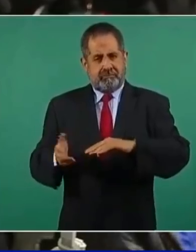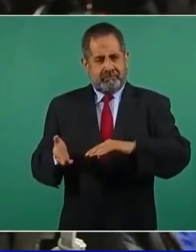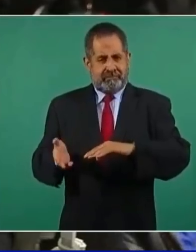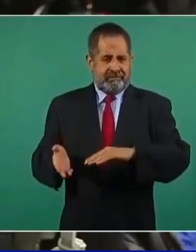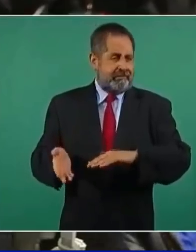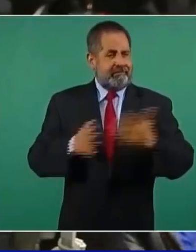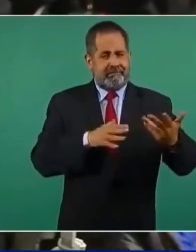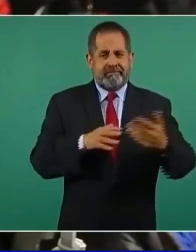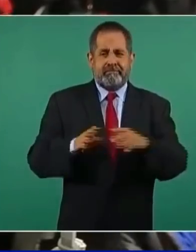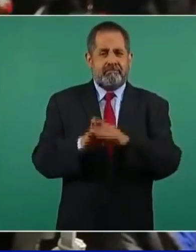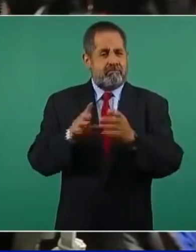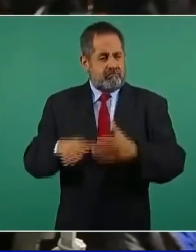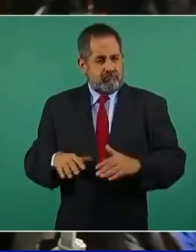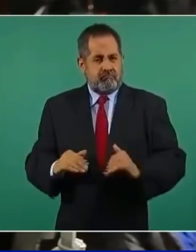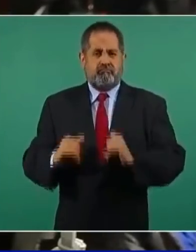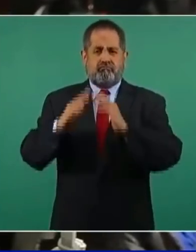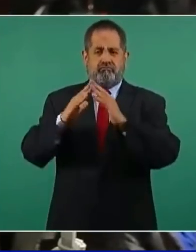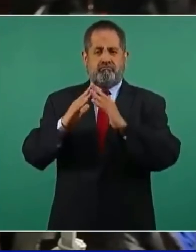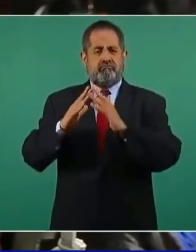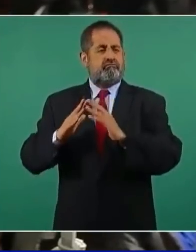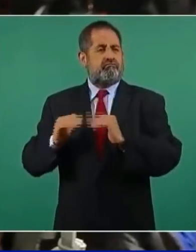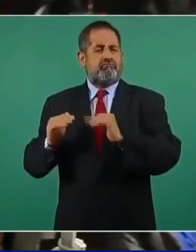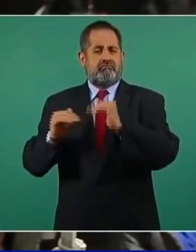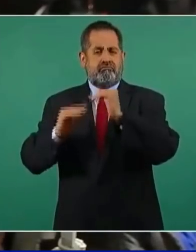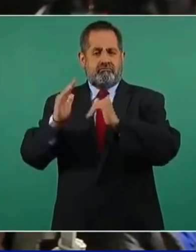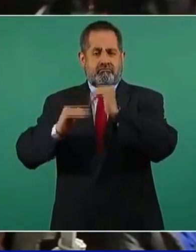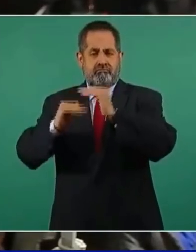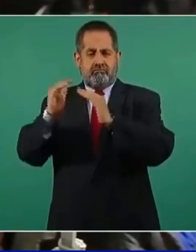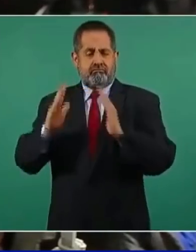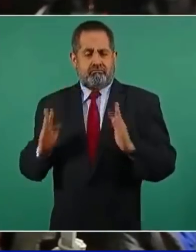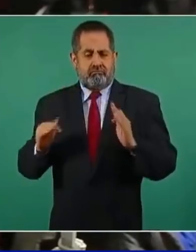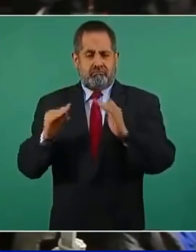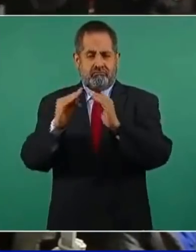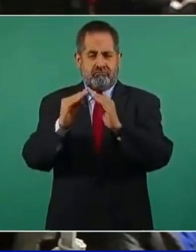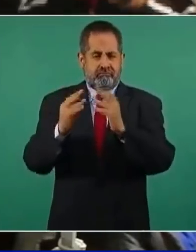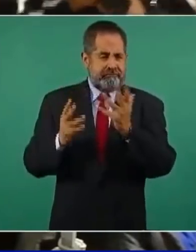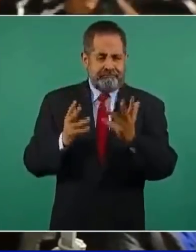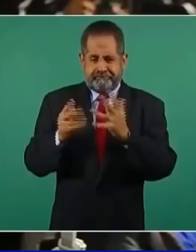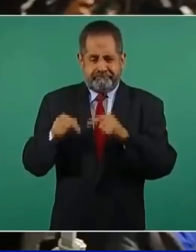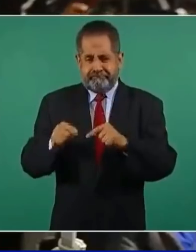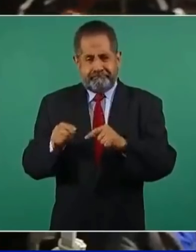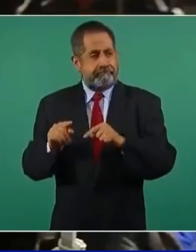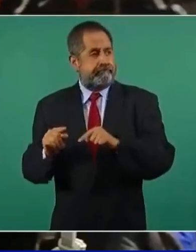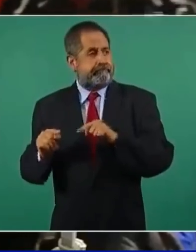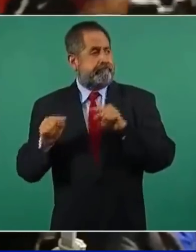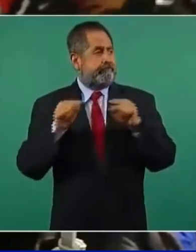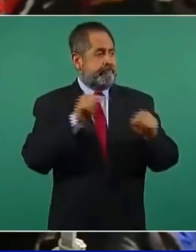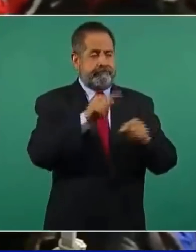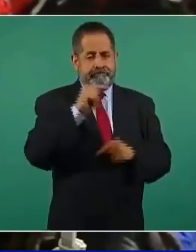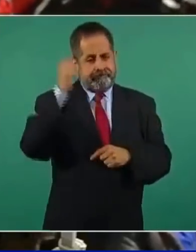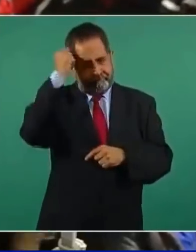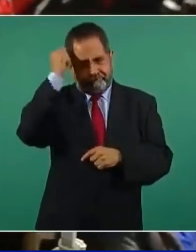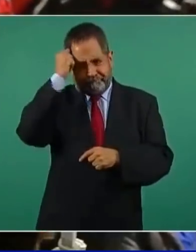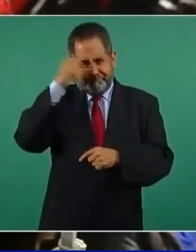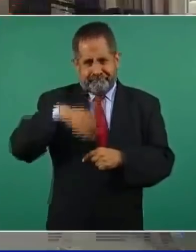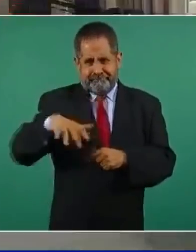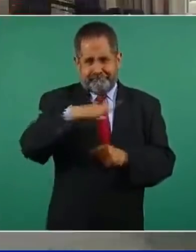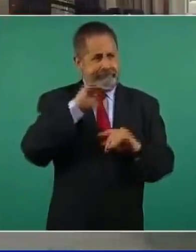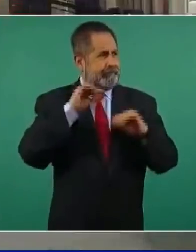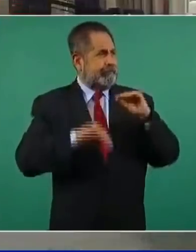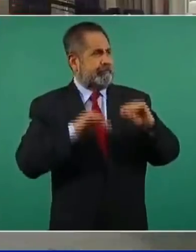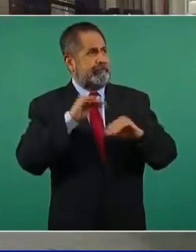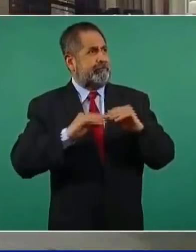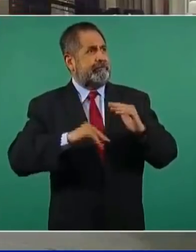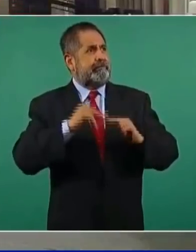nuestras propias manos y poderla hacer en ese lugar por las características que